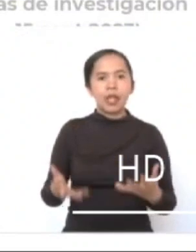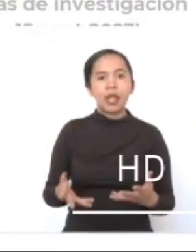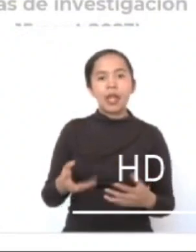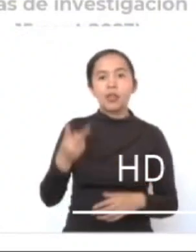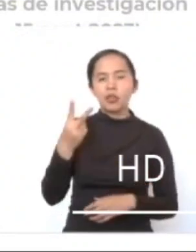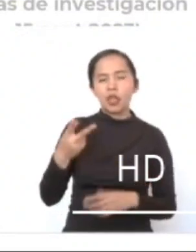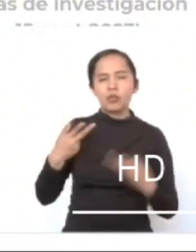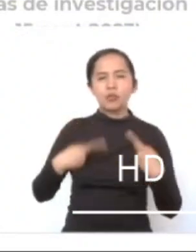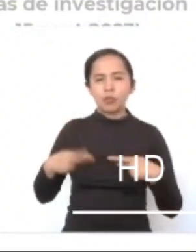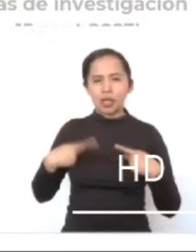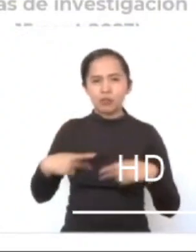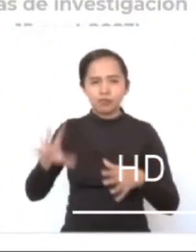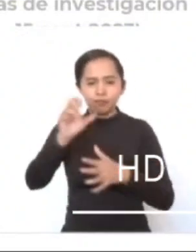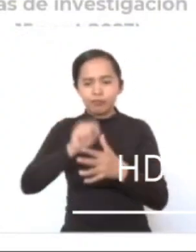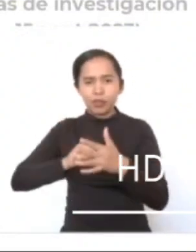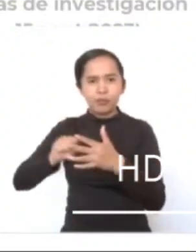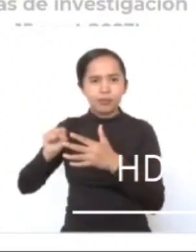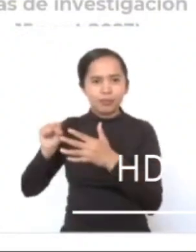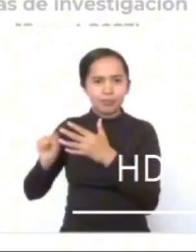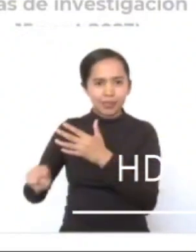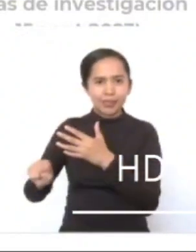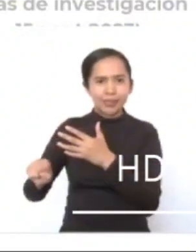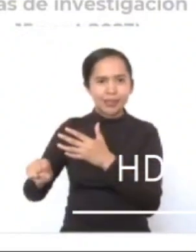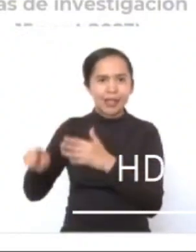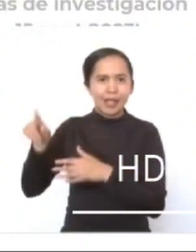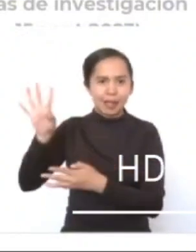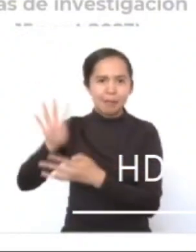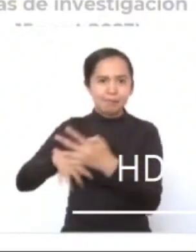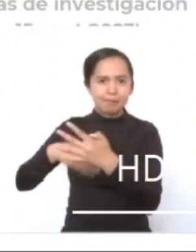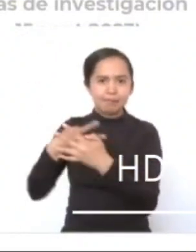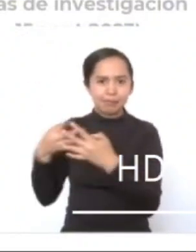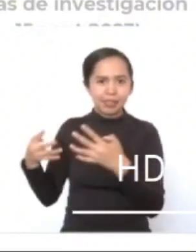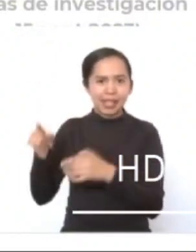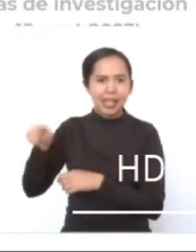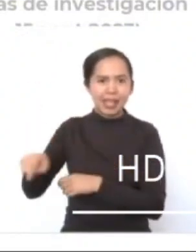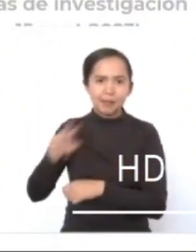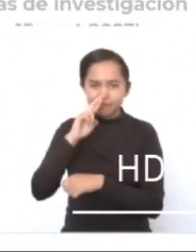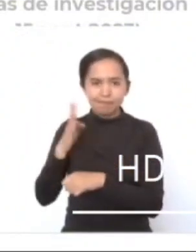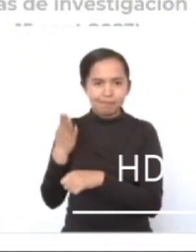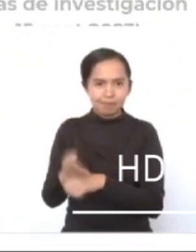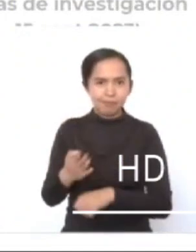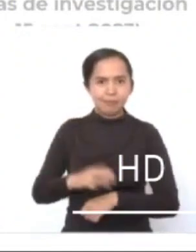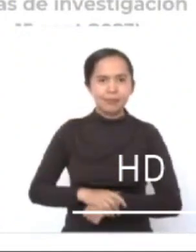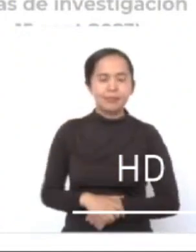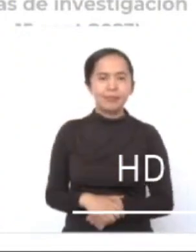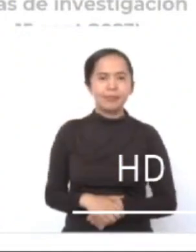y judicializados y en prisión a los probables responsables.